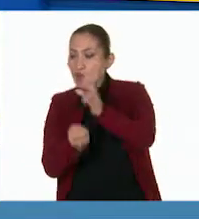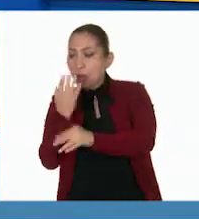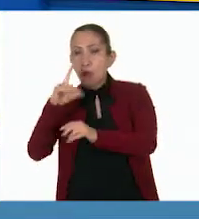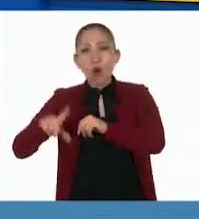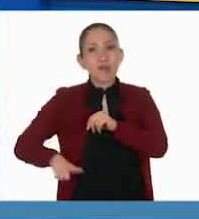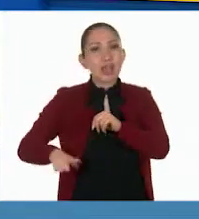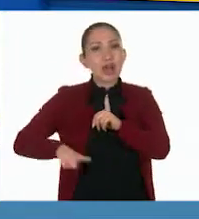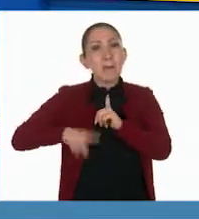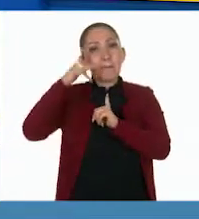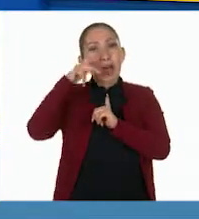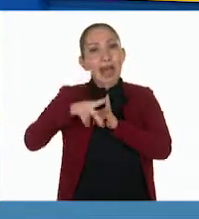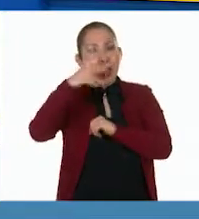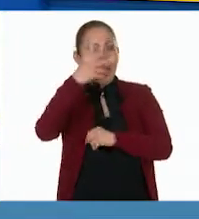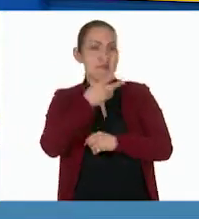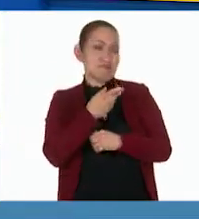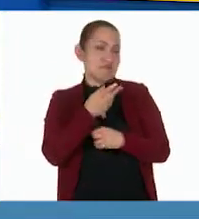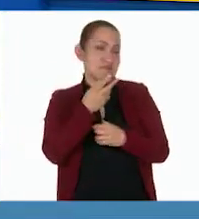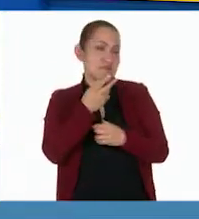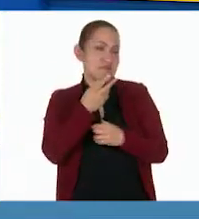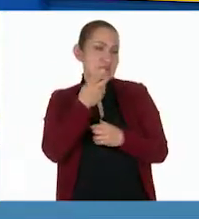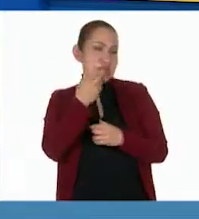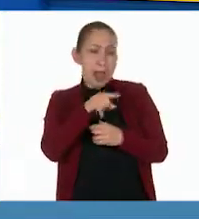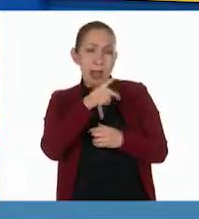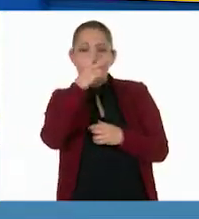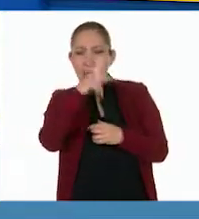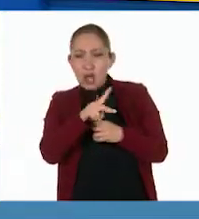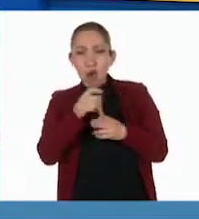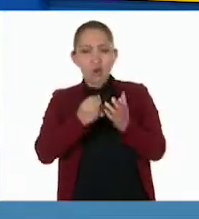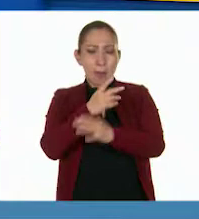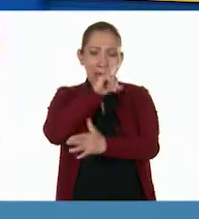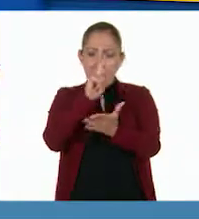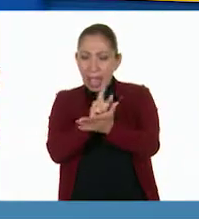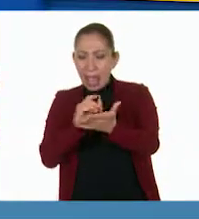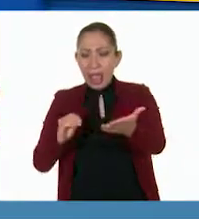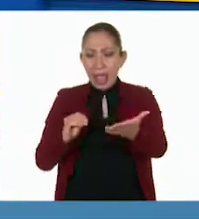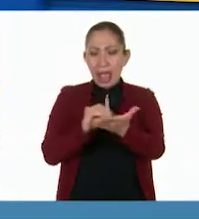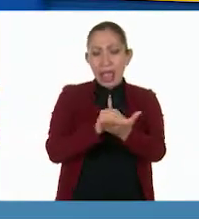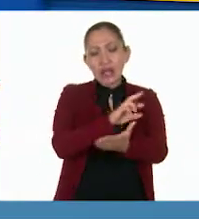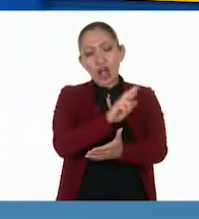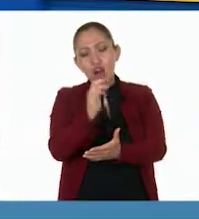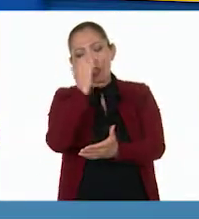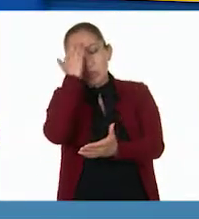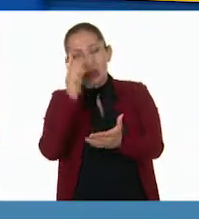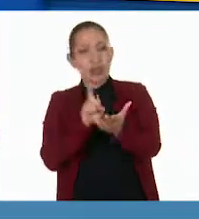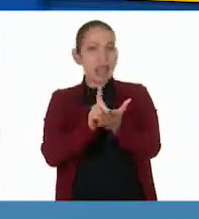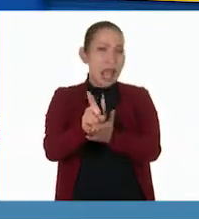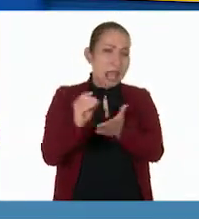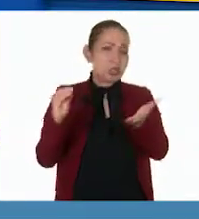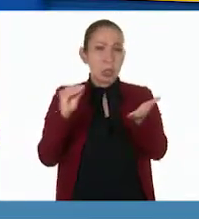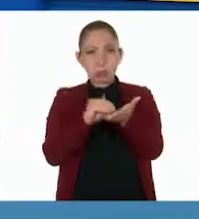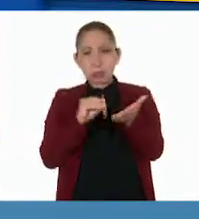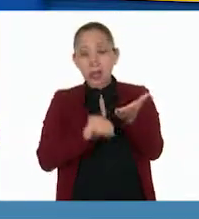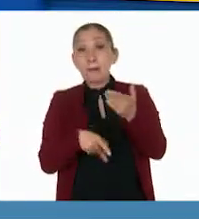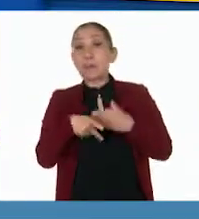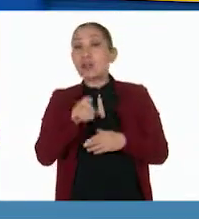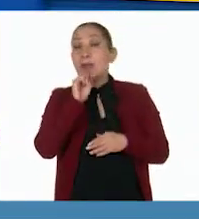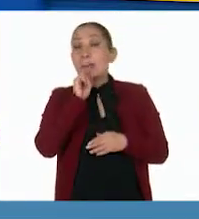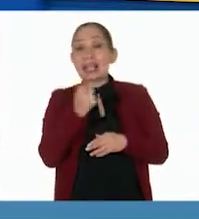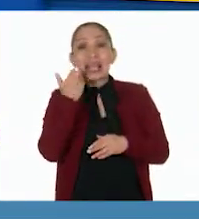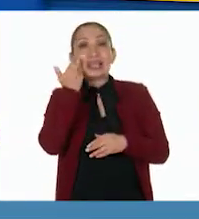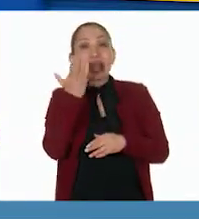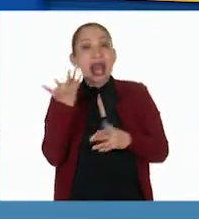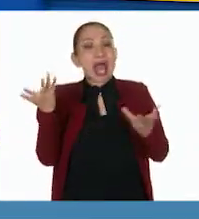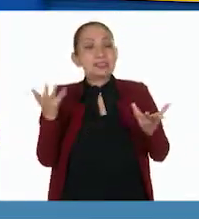orden para el país. No solamente proponían la creación de nuevas leyes y el reconocimiento de nuevos derechos, sino que también plantearon